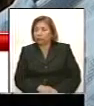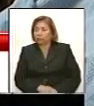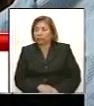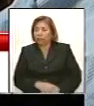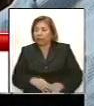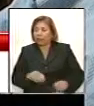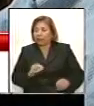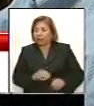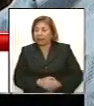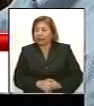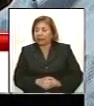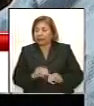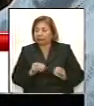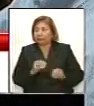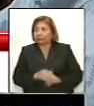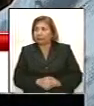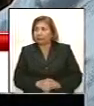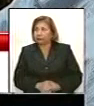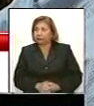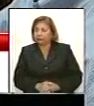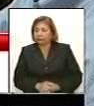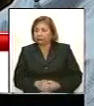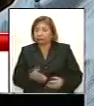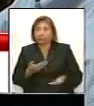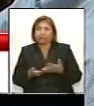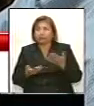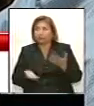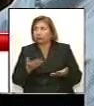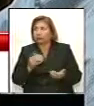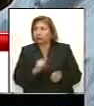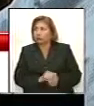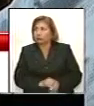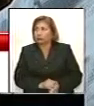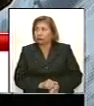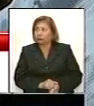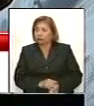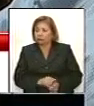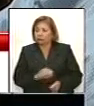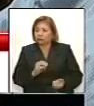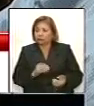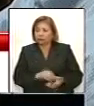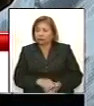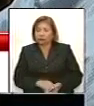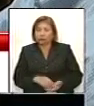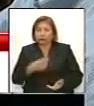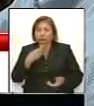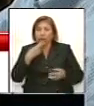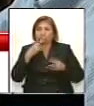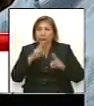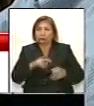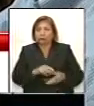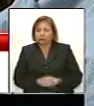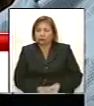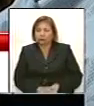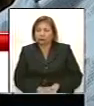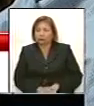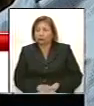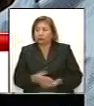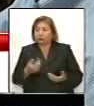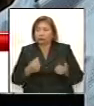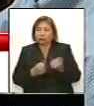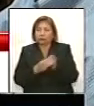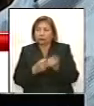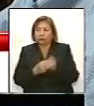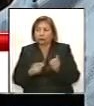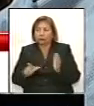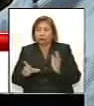cómo es el proceso de denuncia, ¿no? Y de ahí, en ese caso, le brindamos los servicios que corresponderían para si requiere un apoyo